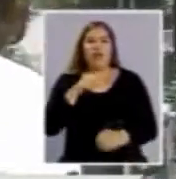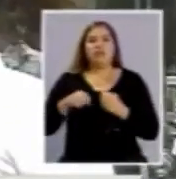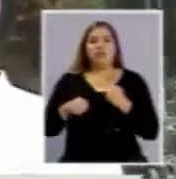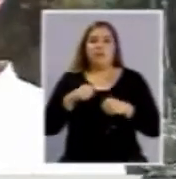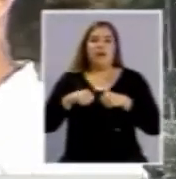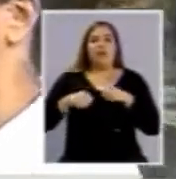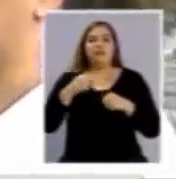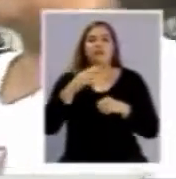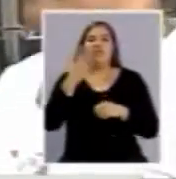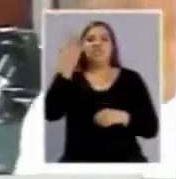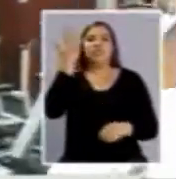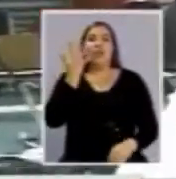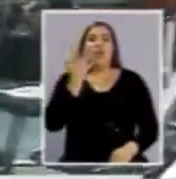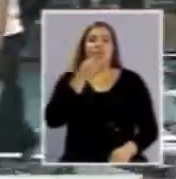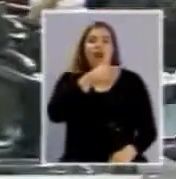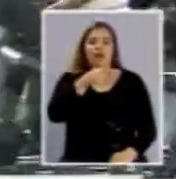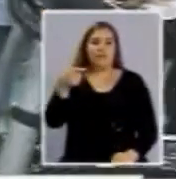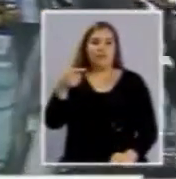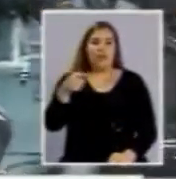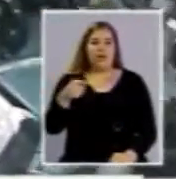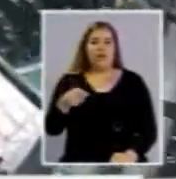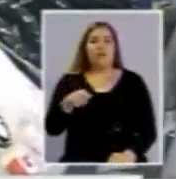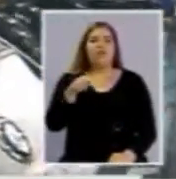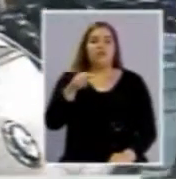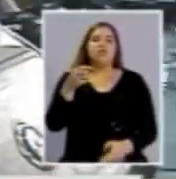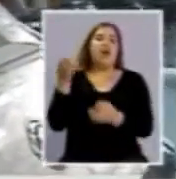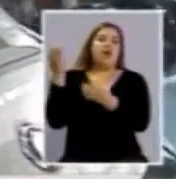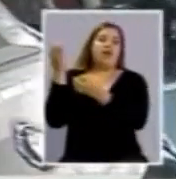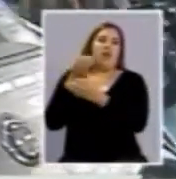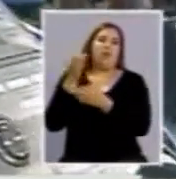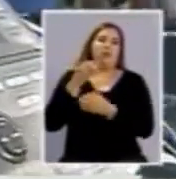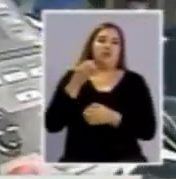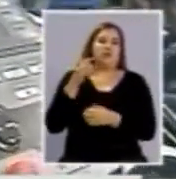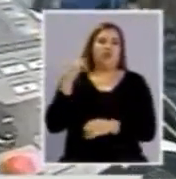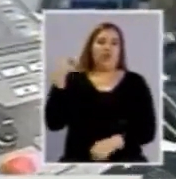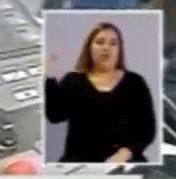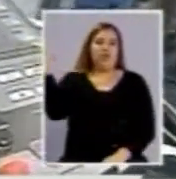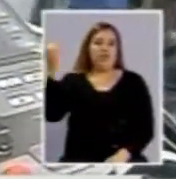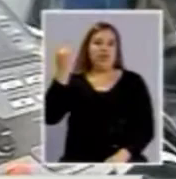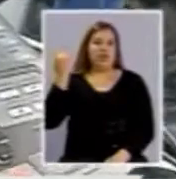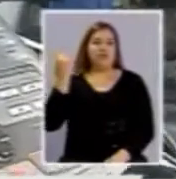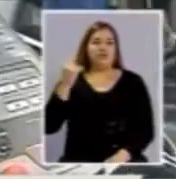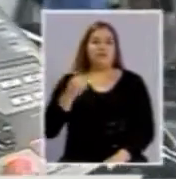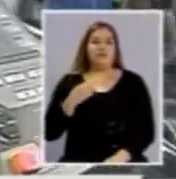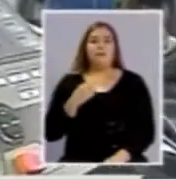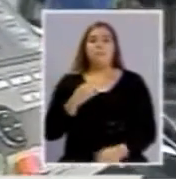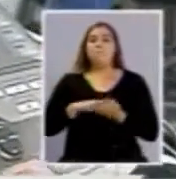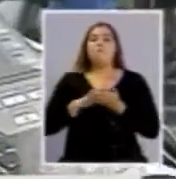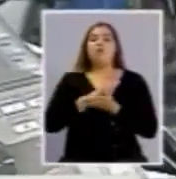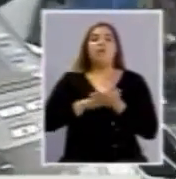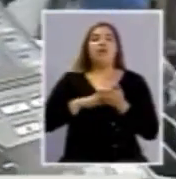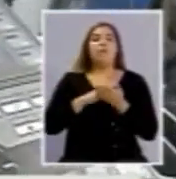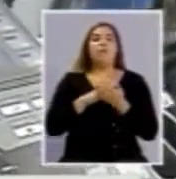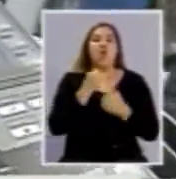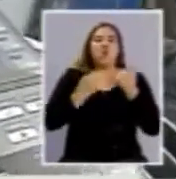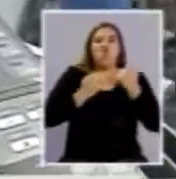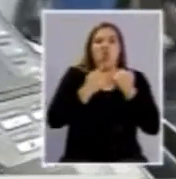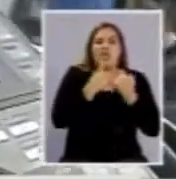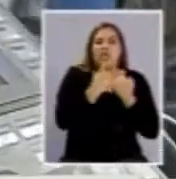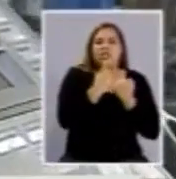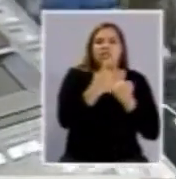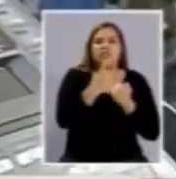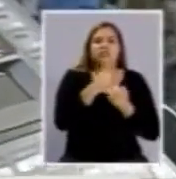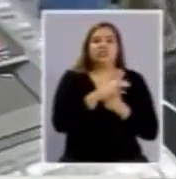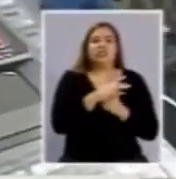minutos por 5 días a la semana, que son las recomendaciones internacionales. ¿Y el gasto calórico, por ejemplo, salir a trotar, un entrenamiento de 50 minutos, una hora,